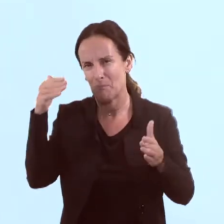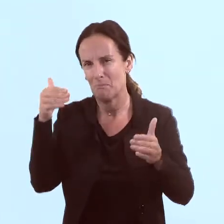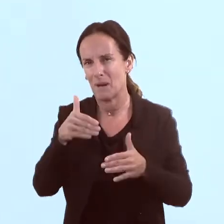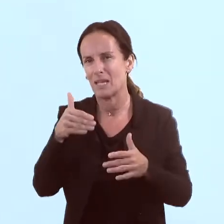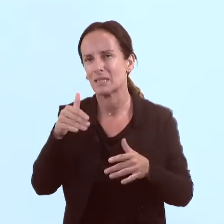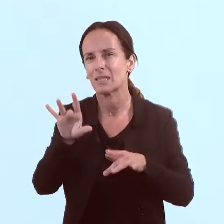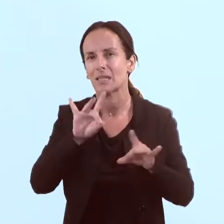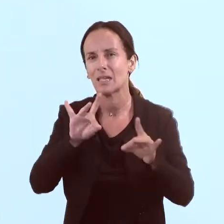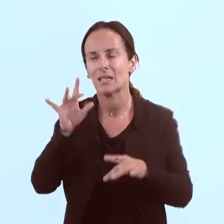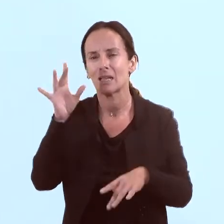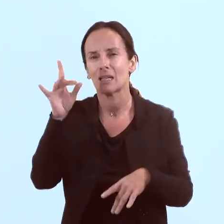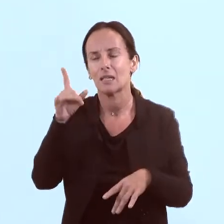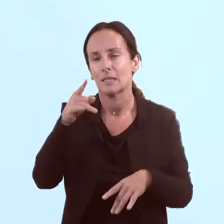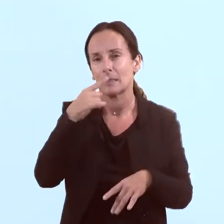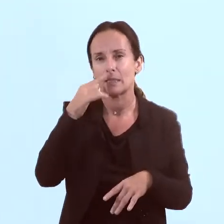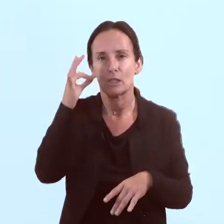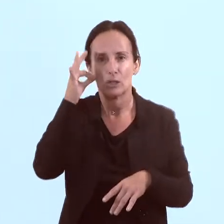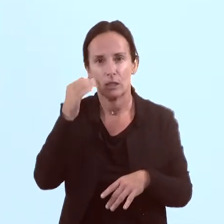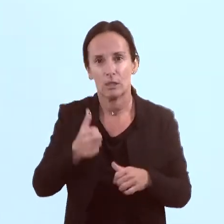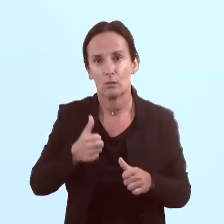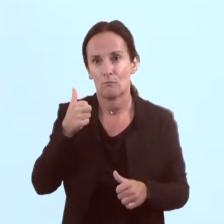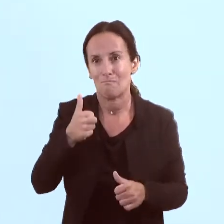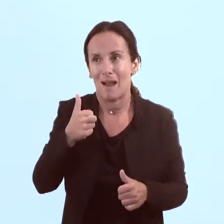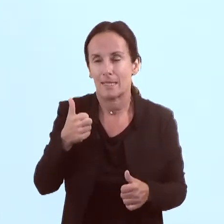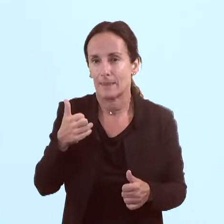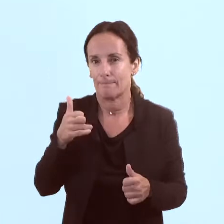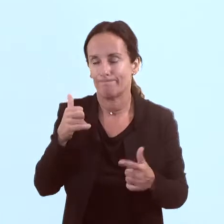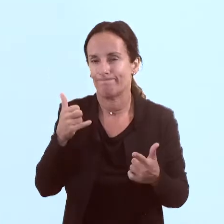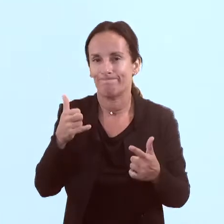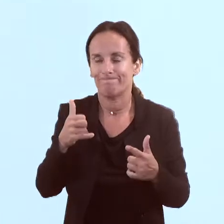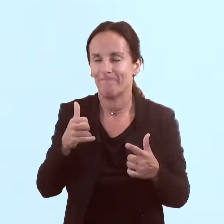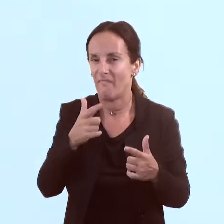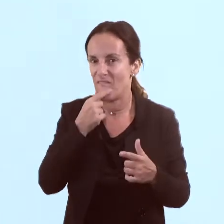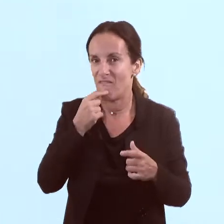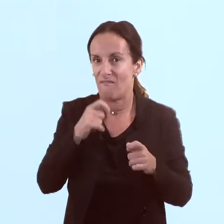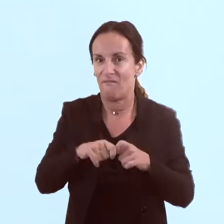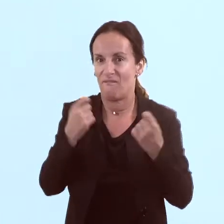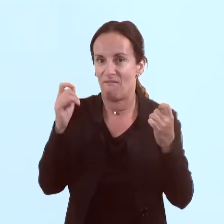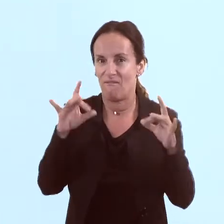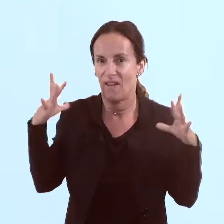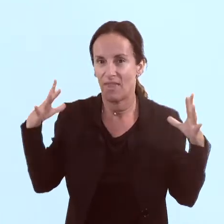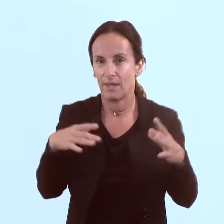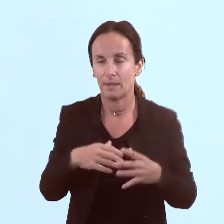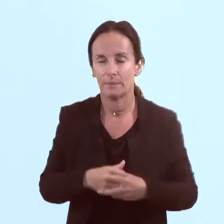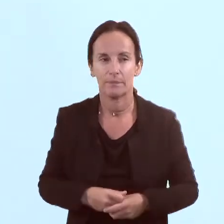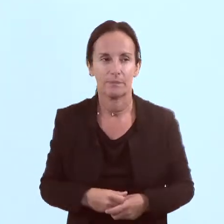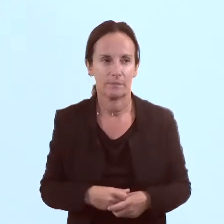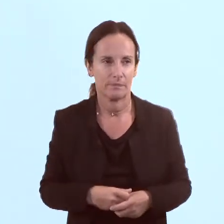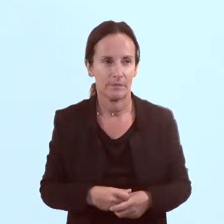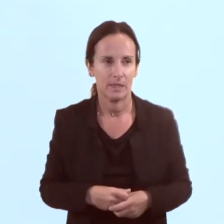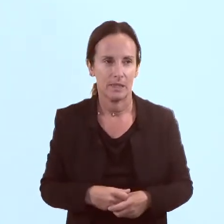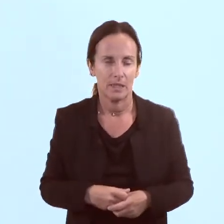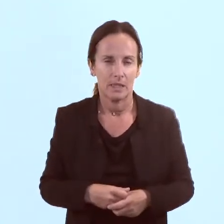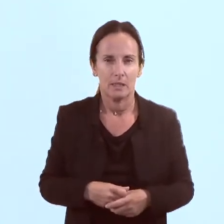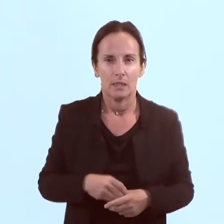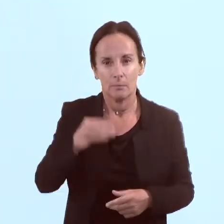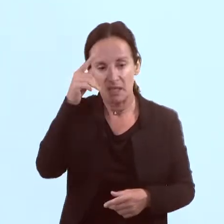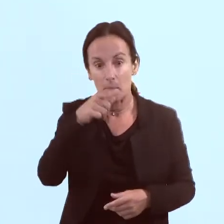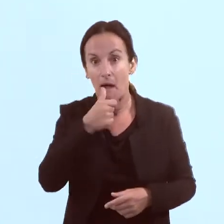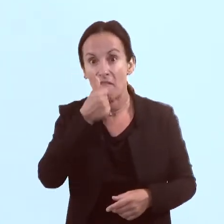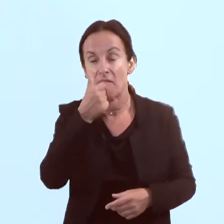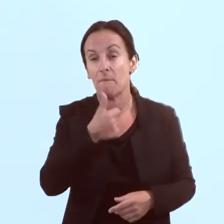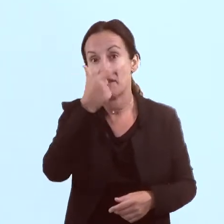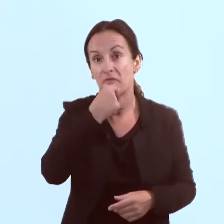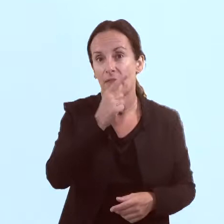mayor vulnerabilidad. No nos vamos a ir a lo fácil para tener éxito, nos vamos a ir a quien más lo necesita. En el caso de derechos